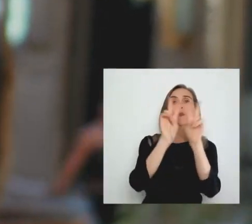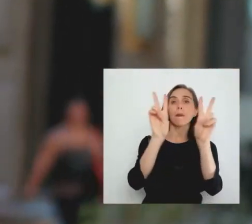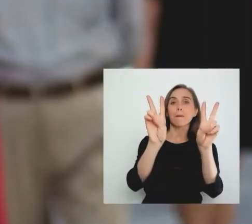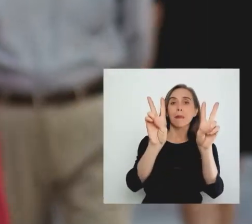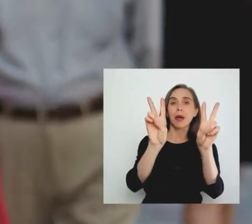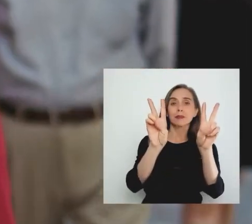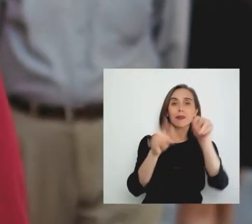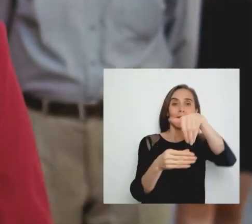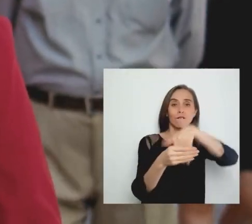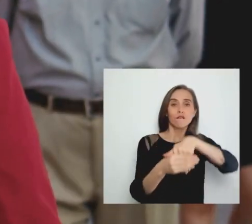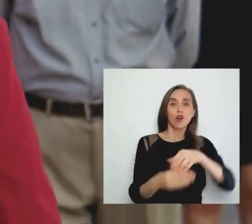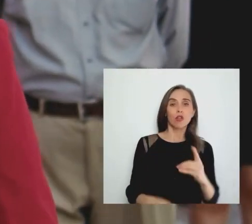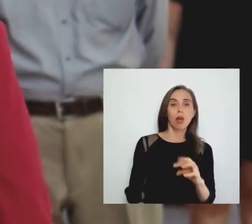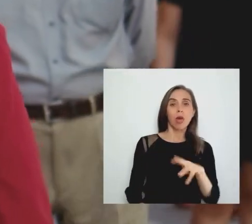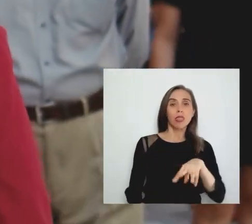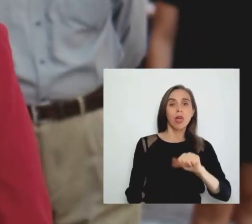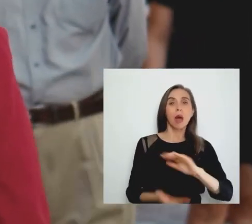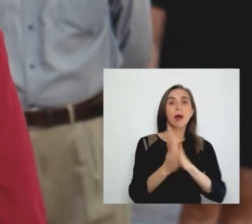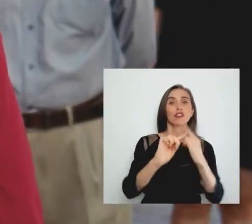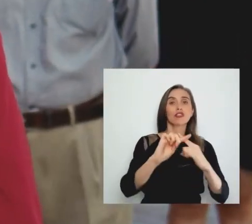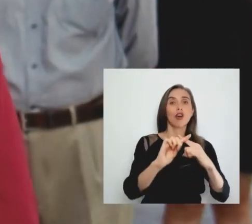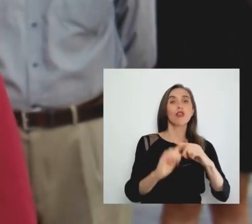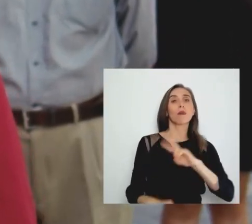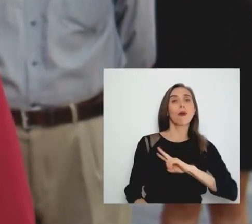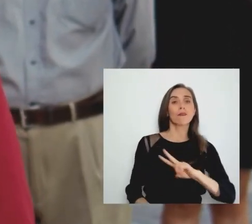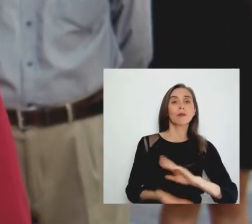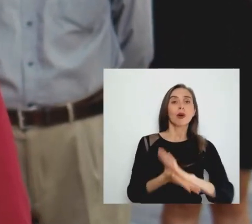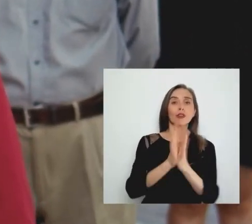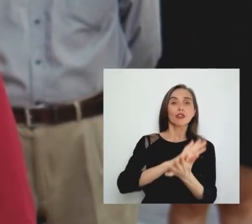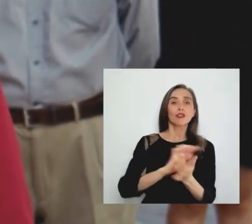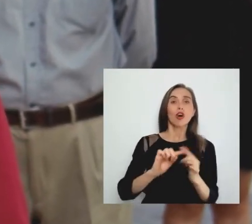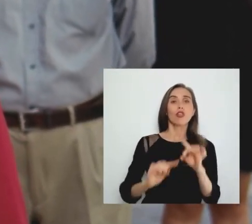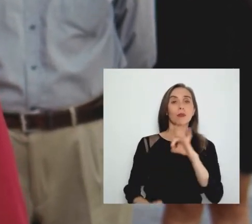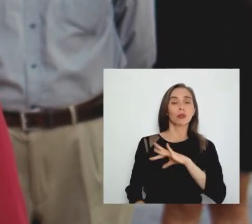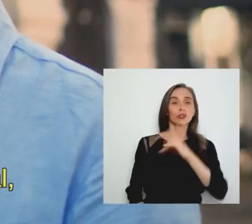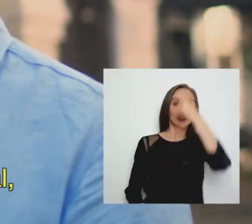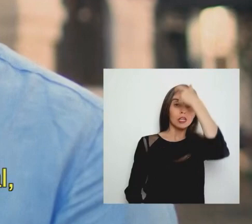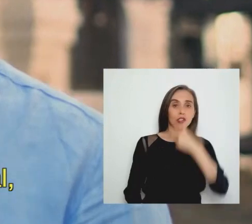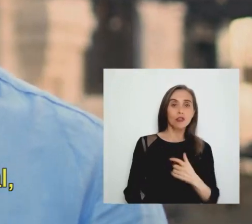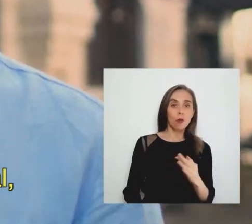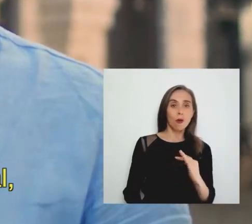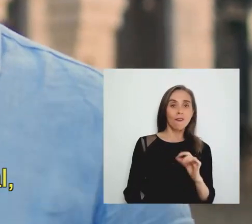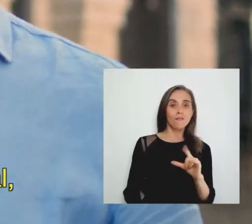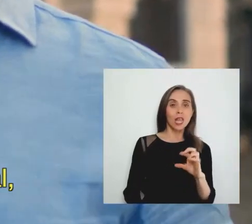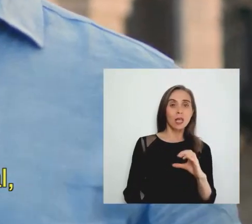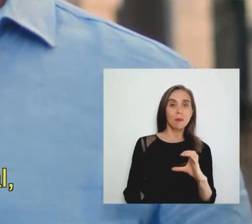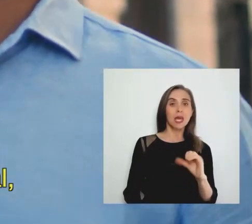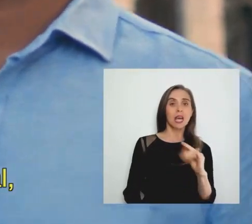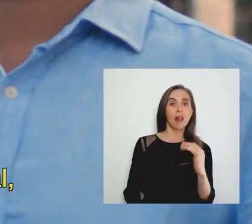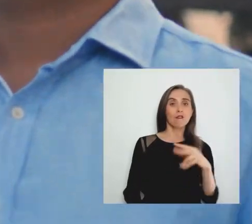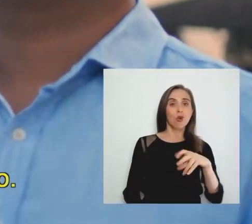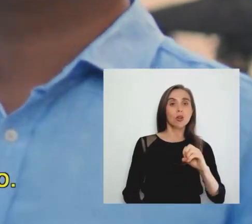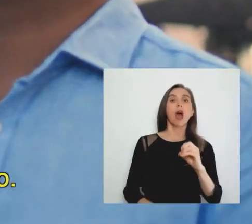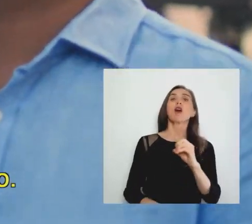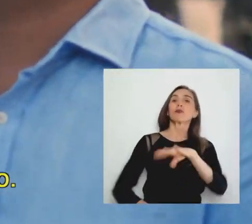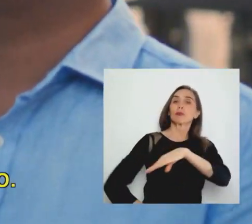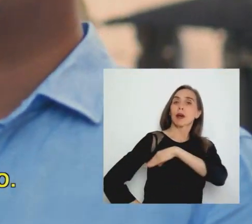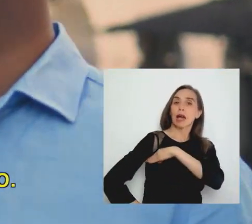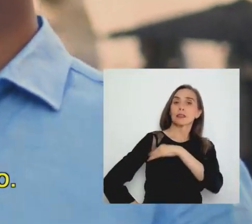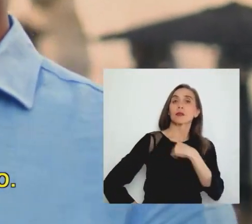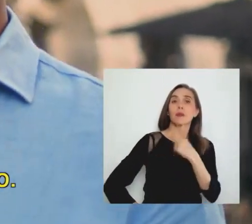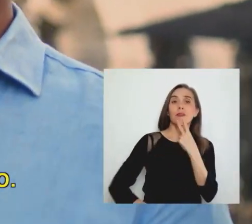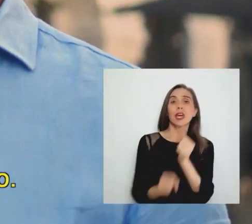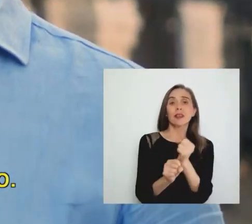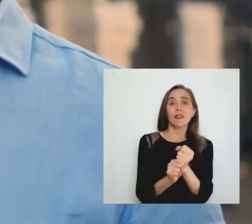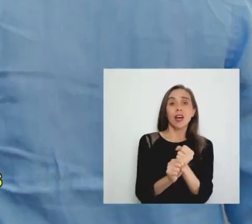paz bota dharma todo por Valparaíso todo por chile soy Felipe calculado trabajador social he dedicado